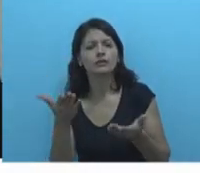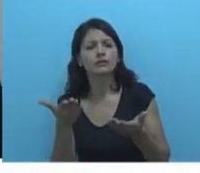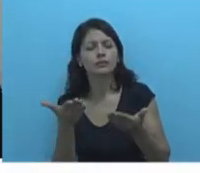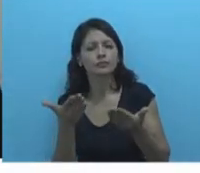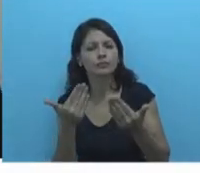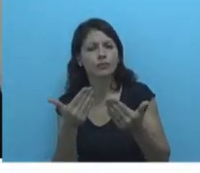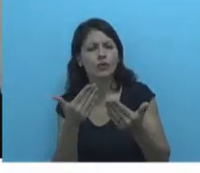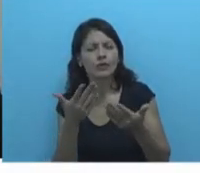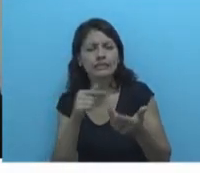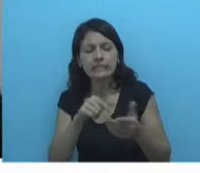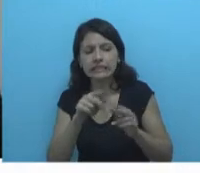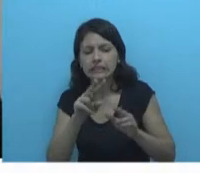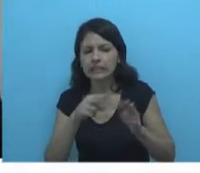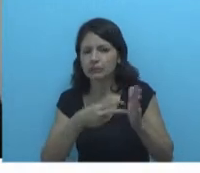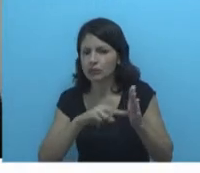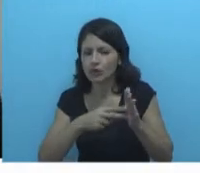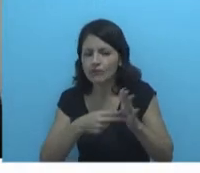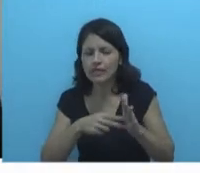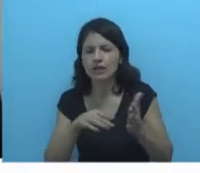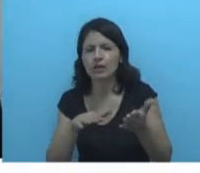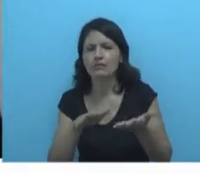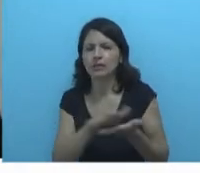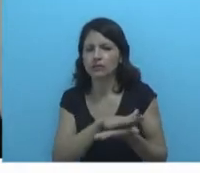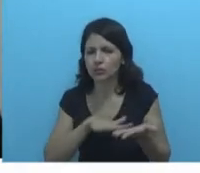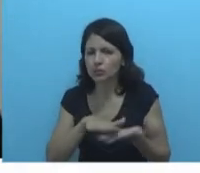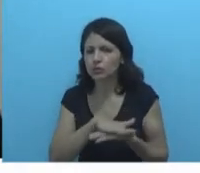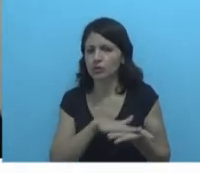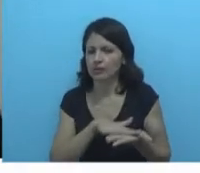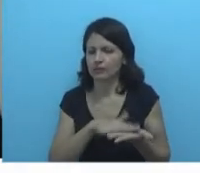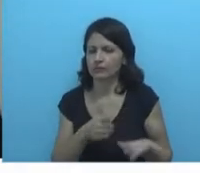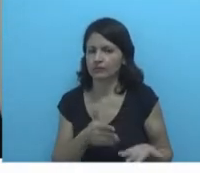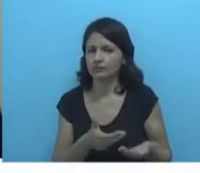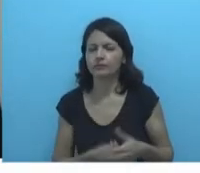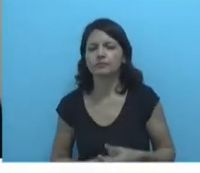para poder abordar esta difícil situación.